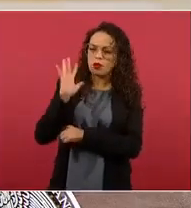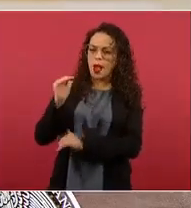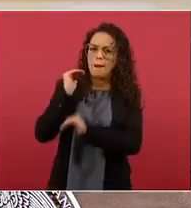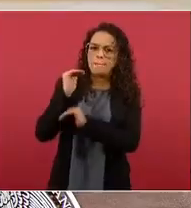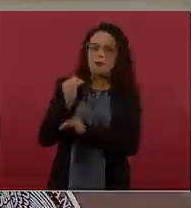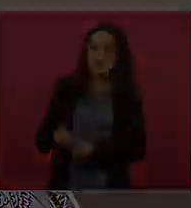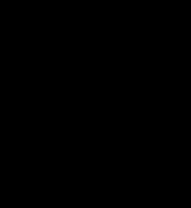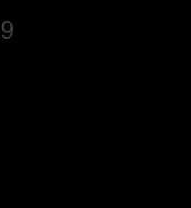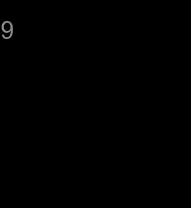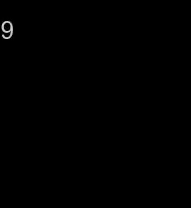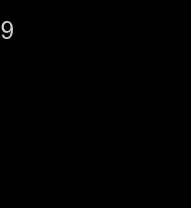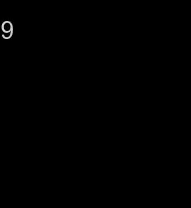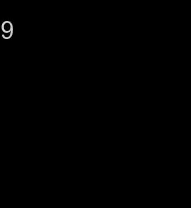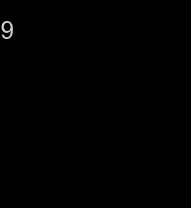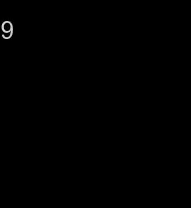de suministro.